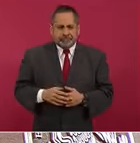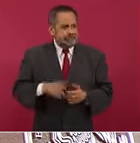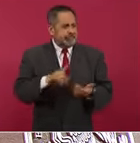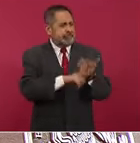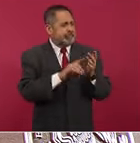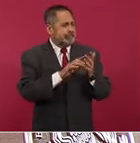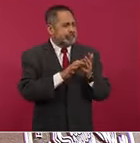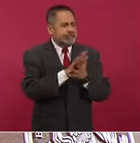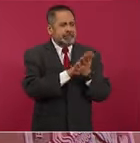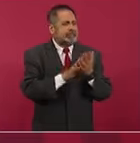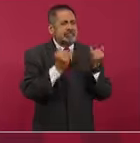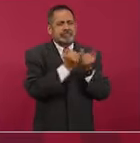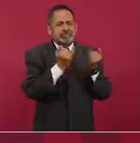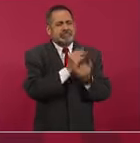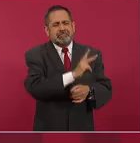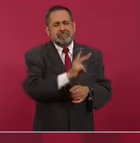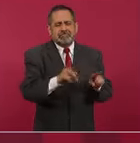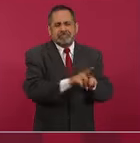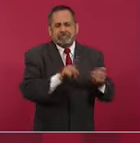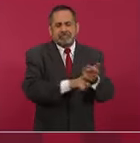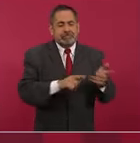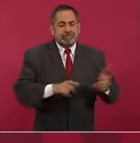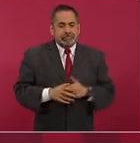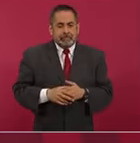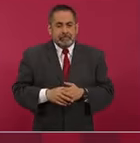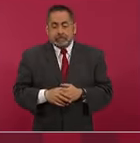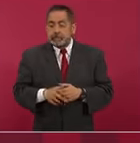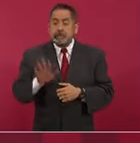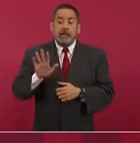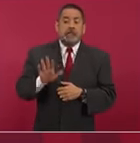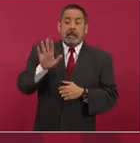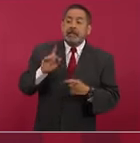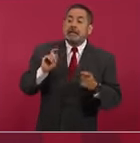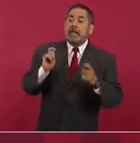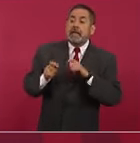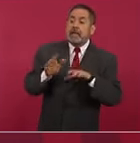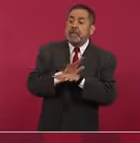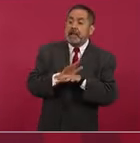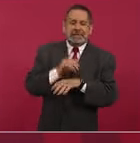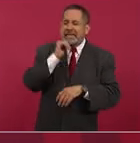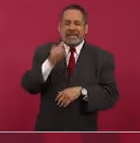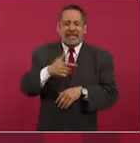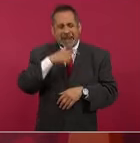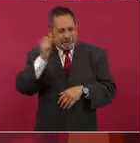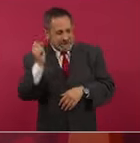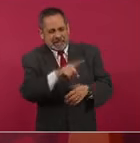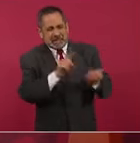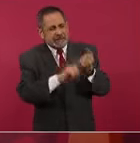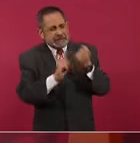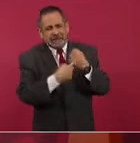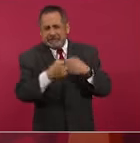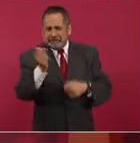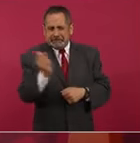Gatopardismo. Eso que consiste en que las cosas en apariencia cambian para seguir igual.